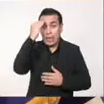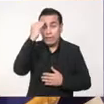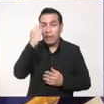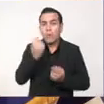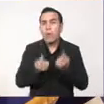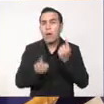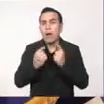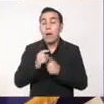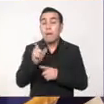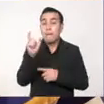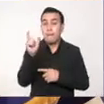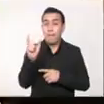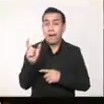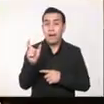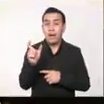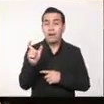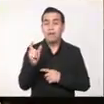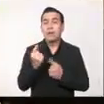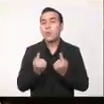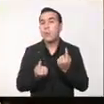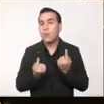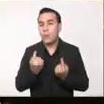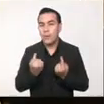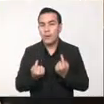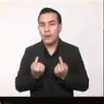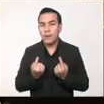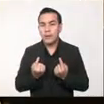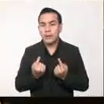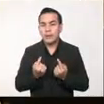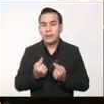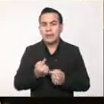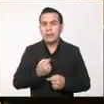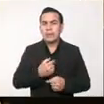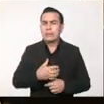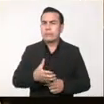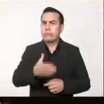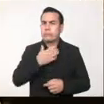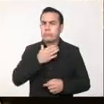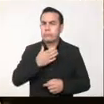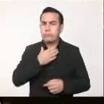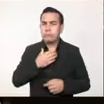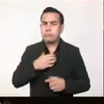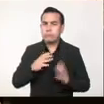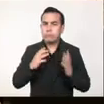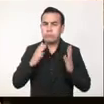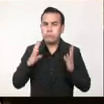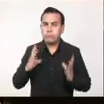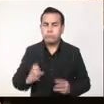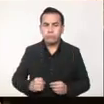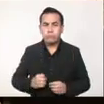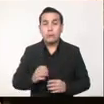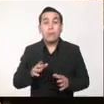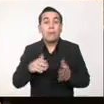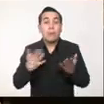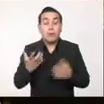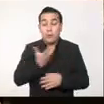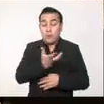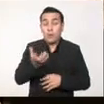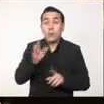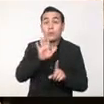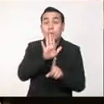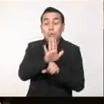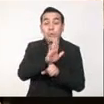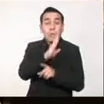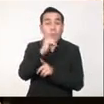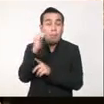la frase, el desgaste del poder. Y creo que lo han escuchado en todos sus